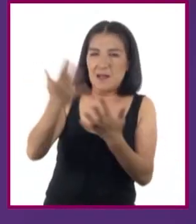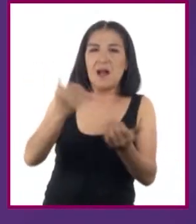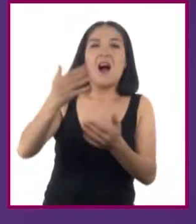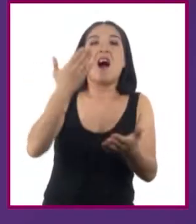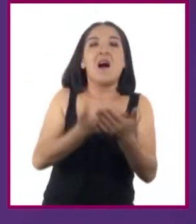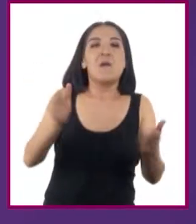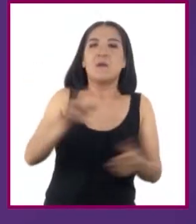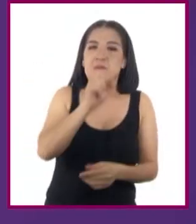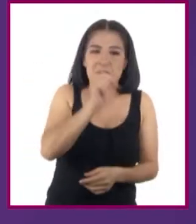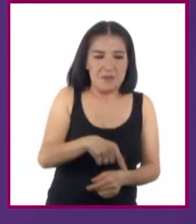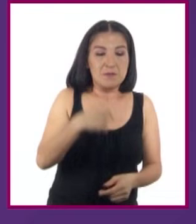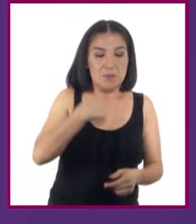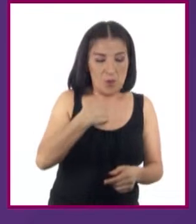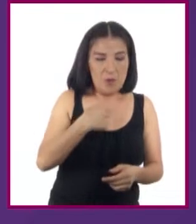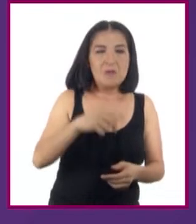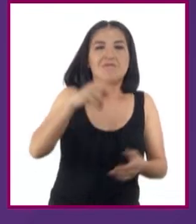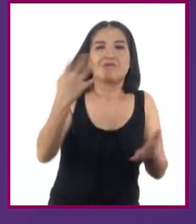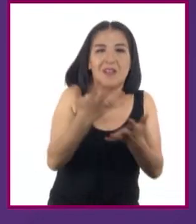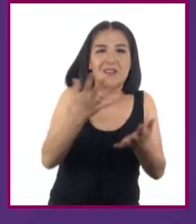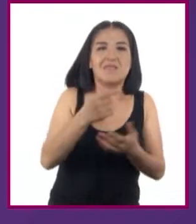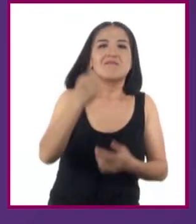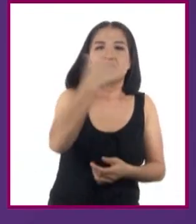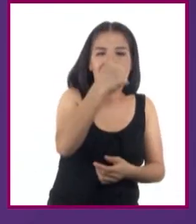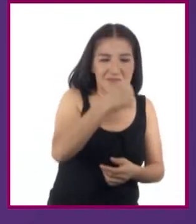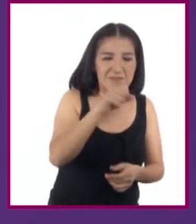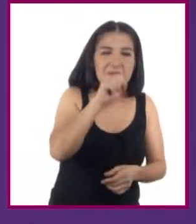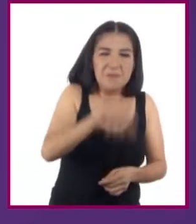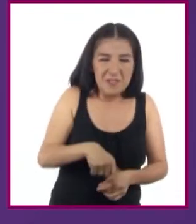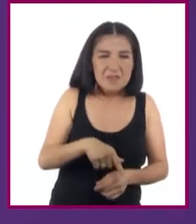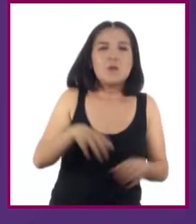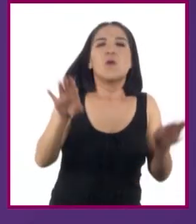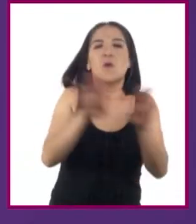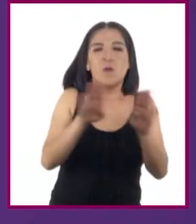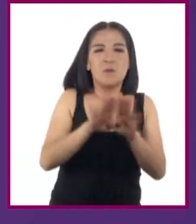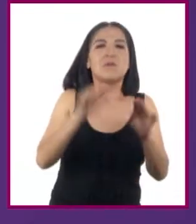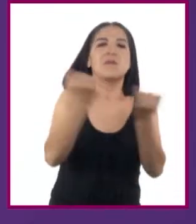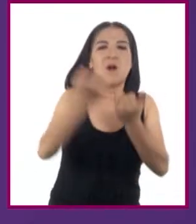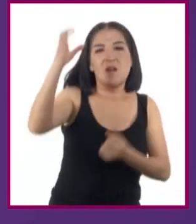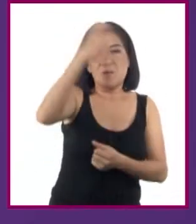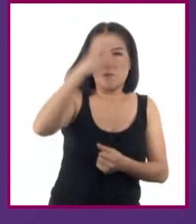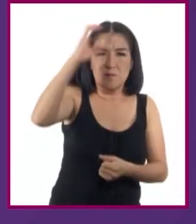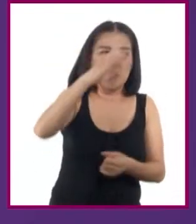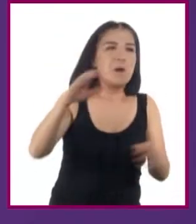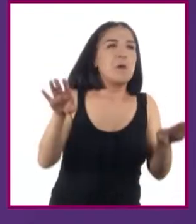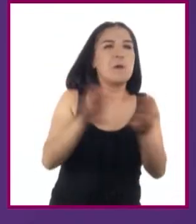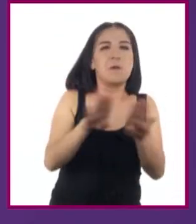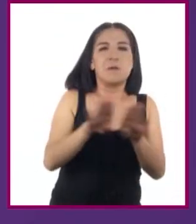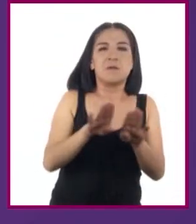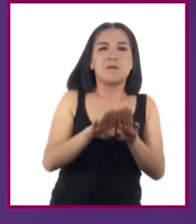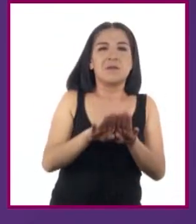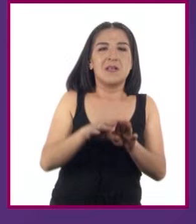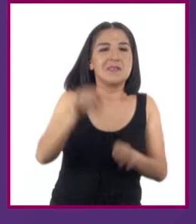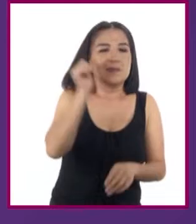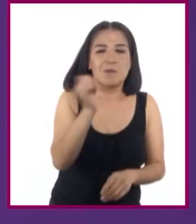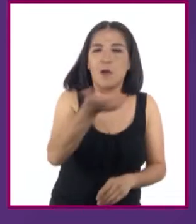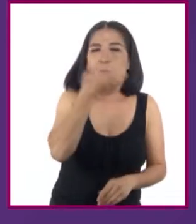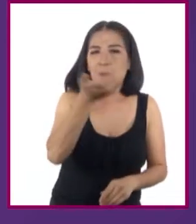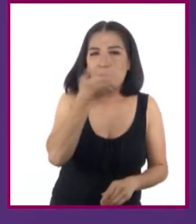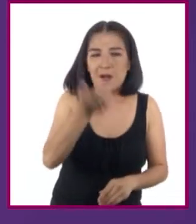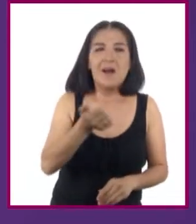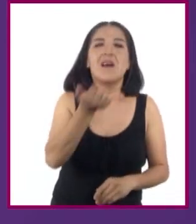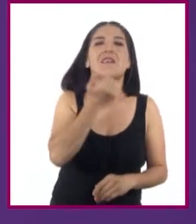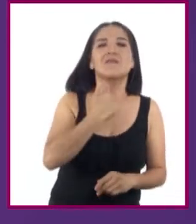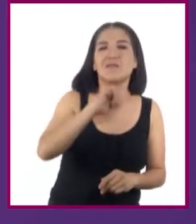accesibilidad a las sustancias de todo tipo. Aparte de que venimos con una cultura muy dada al uso de sustancias como